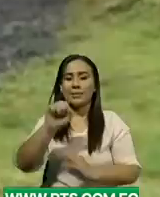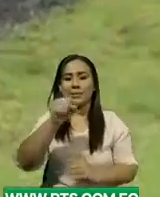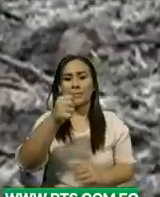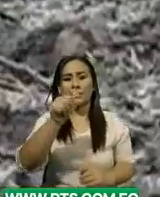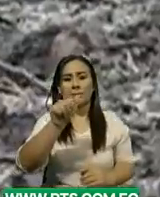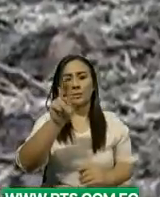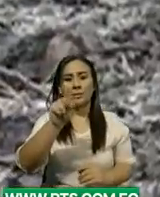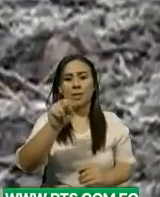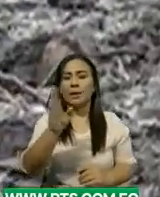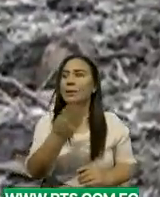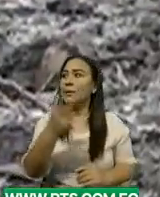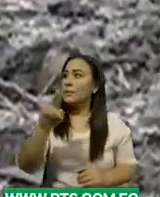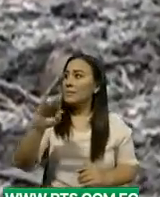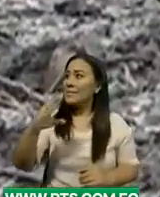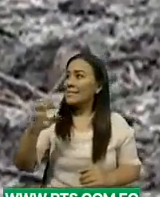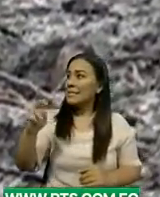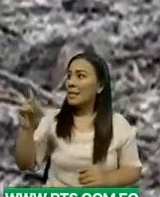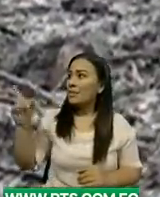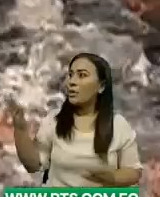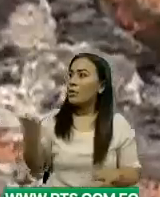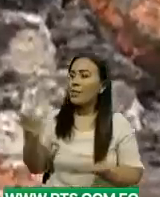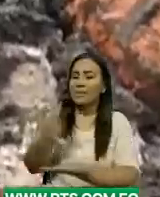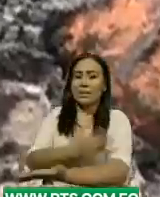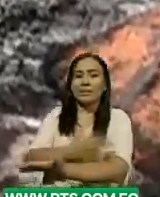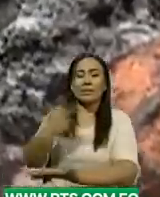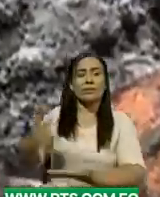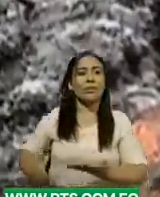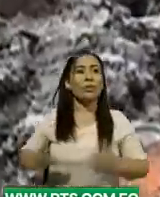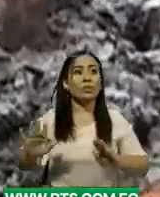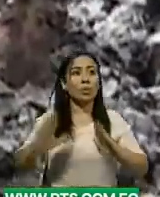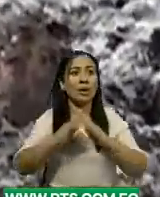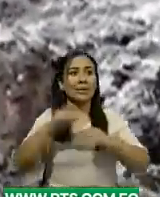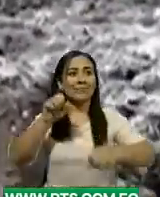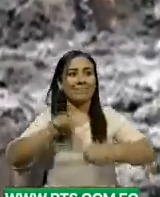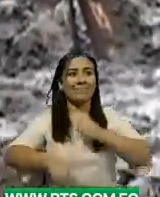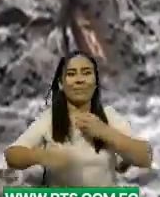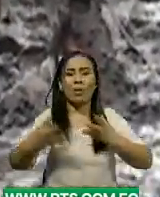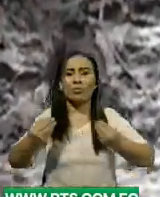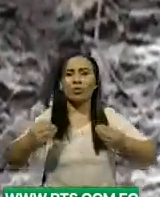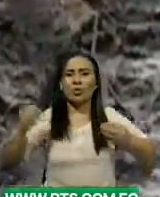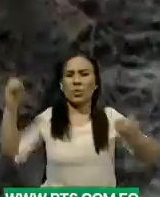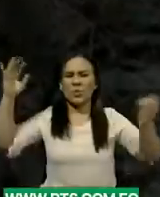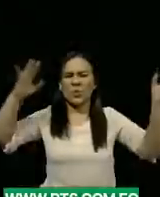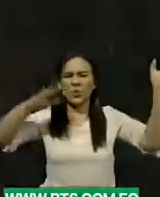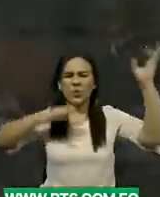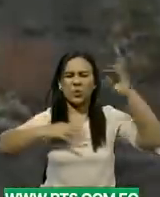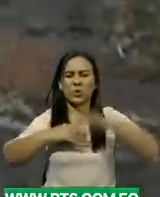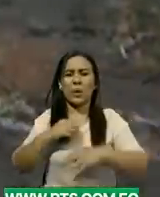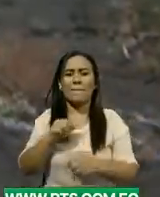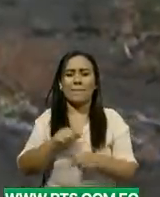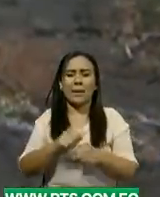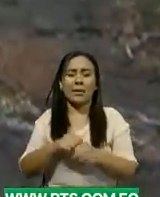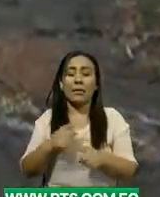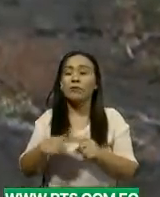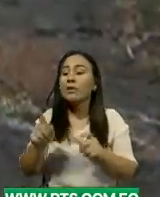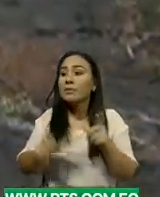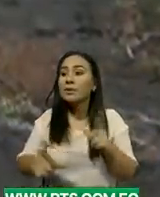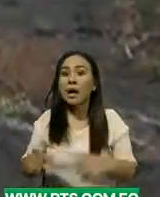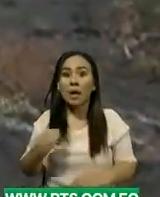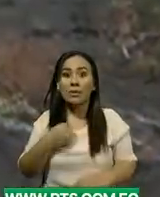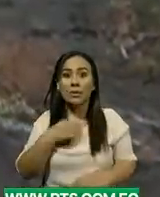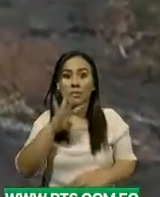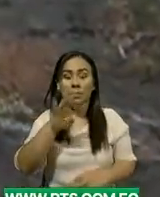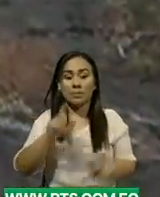Tablillas, parroquia Cebadas en Chimborazo. Su vivienda fue destruida por la cantidad de lodo y piedras. Según moradores, 4